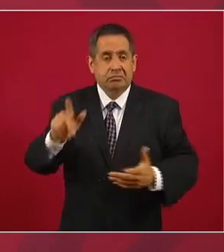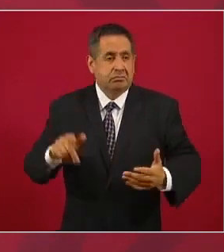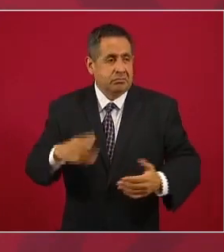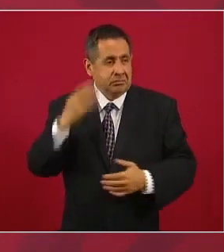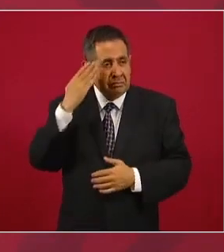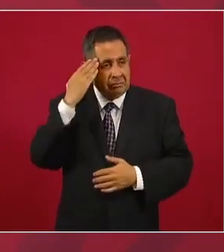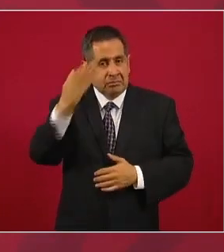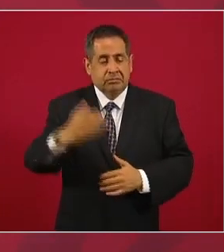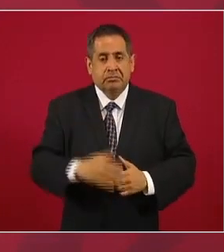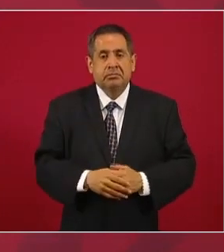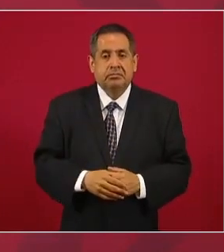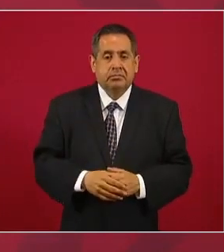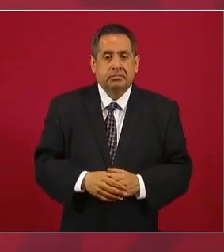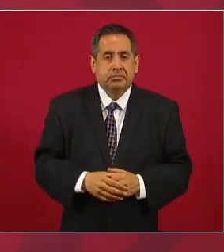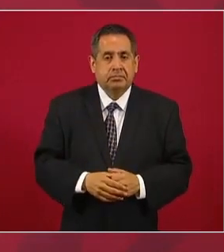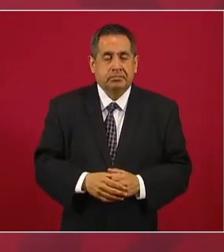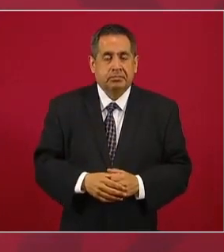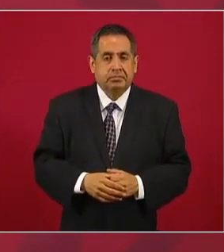Sexto,